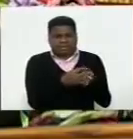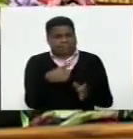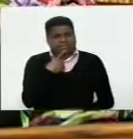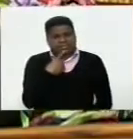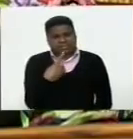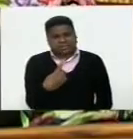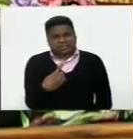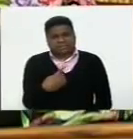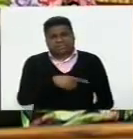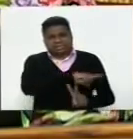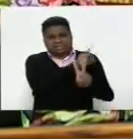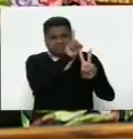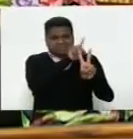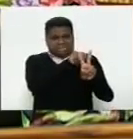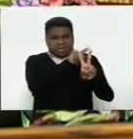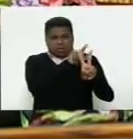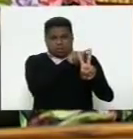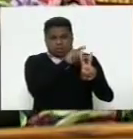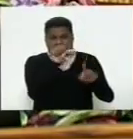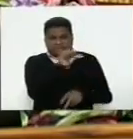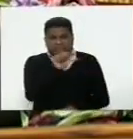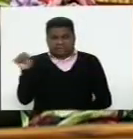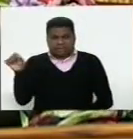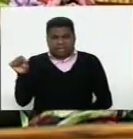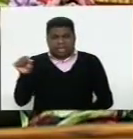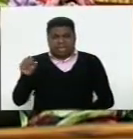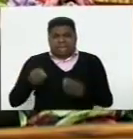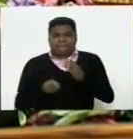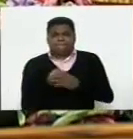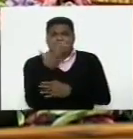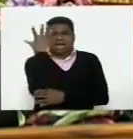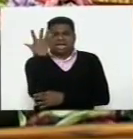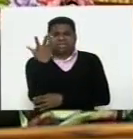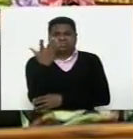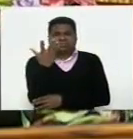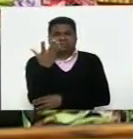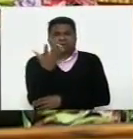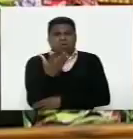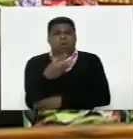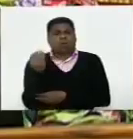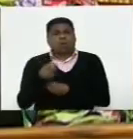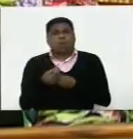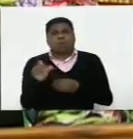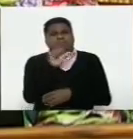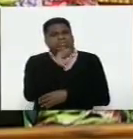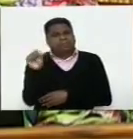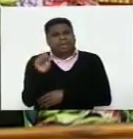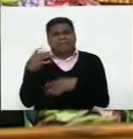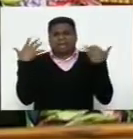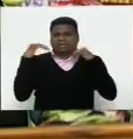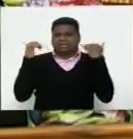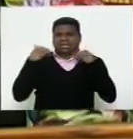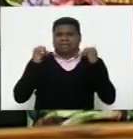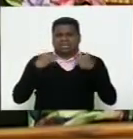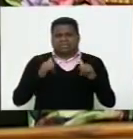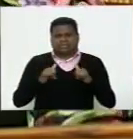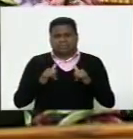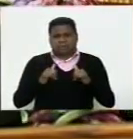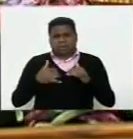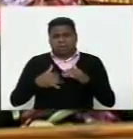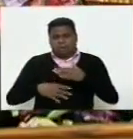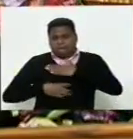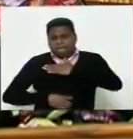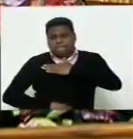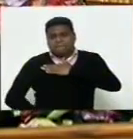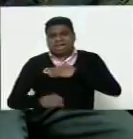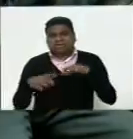la segunda semana del mes de mayo como la Semana del Parto y Nacimiento Humanizado.